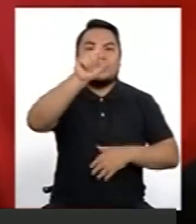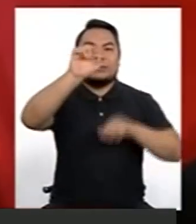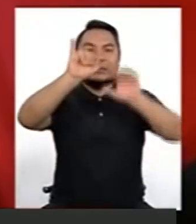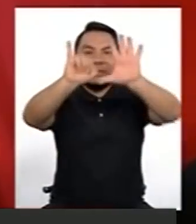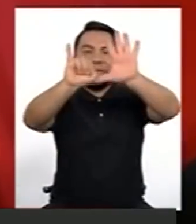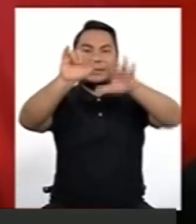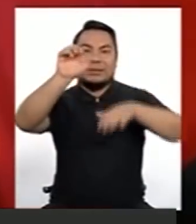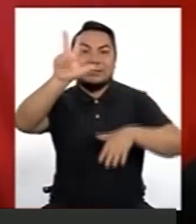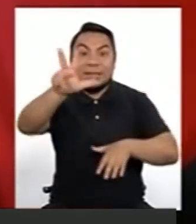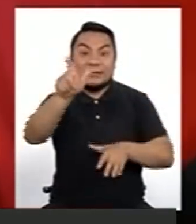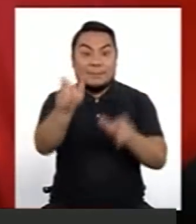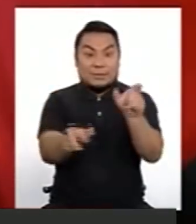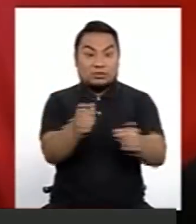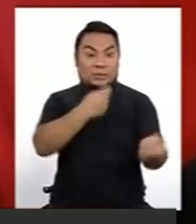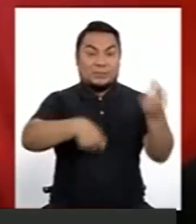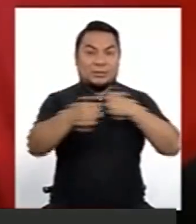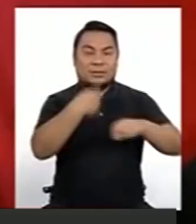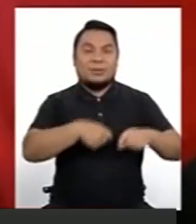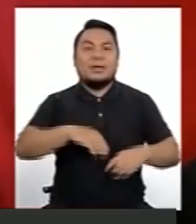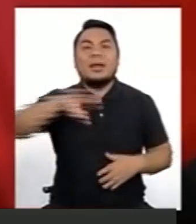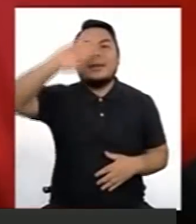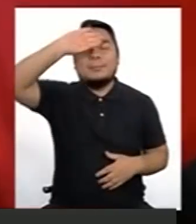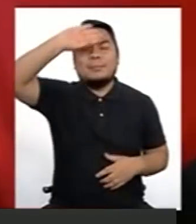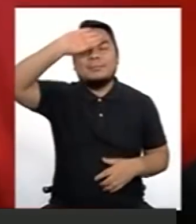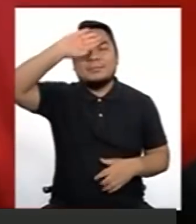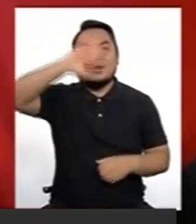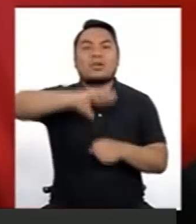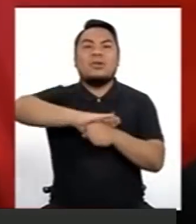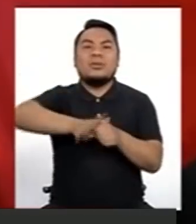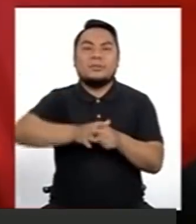163 comerciantes positivos en COVID.